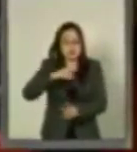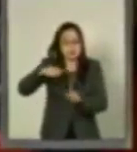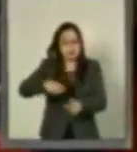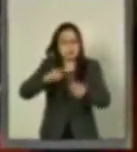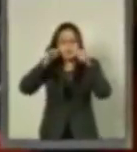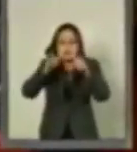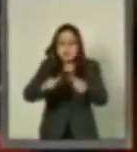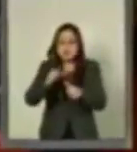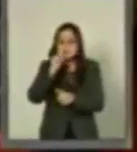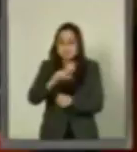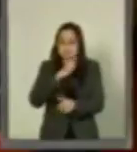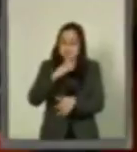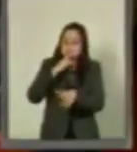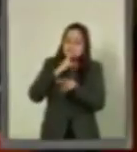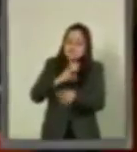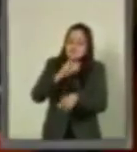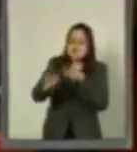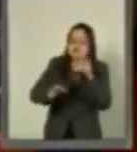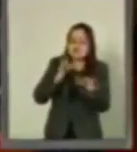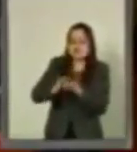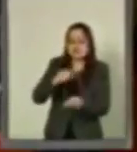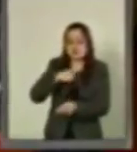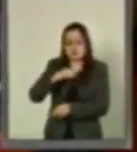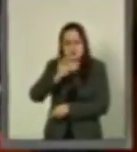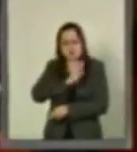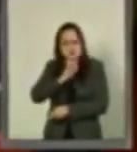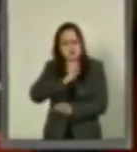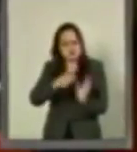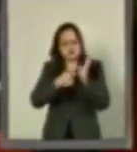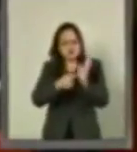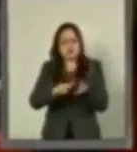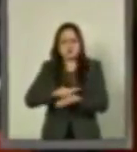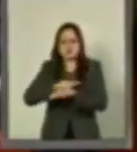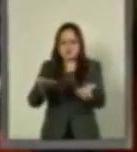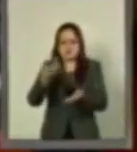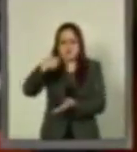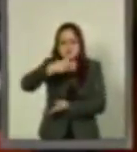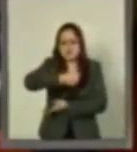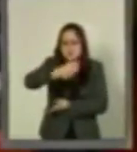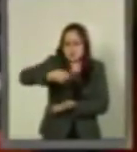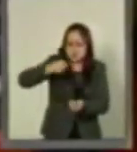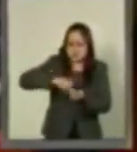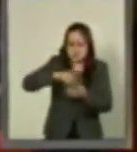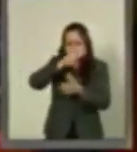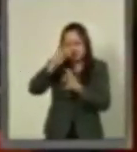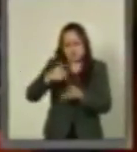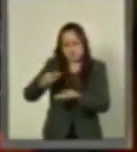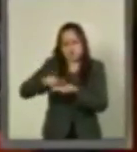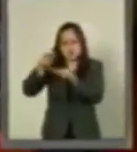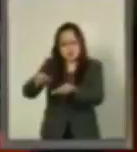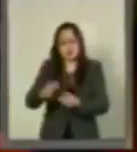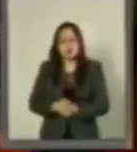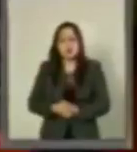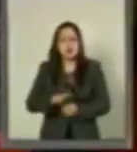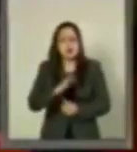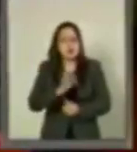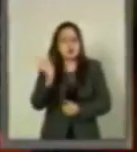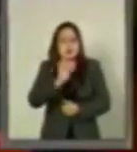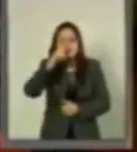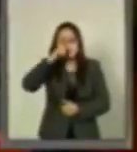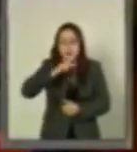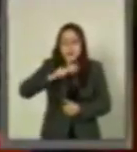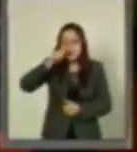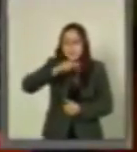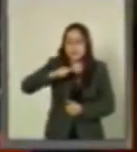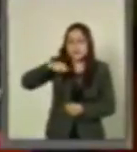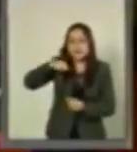atención, sino resultados que puedo, por supuesto, ponerlos en cada uno de los rubros en la mano de usted. Y donde hay deficiencias,